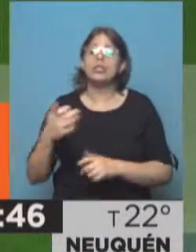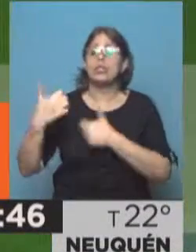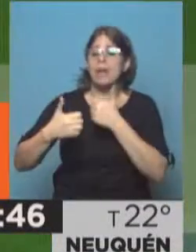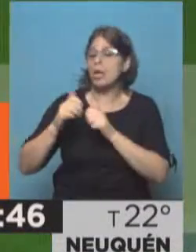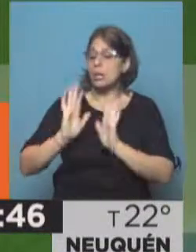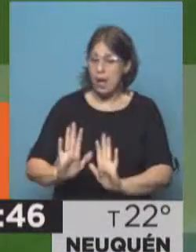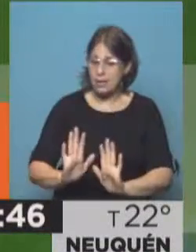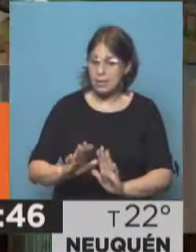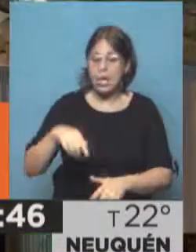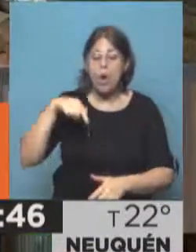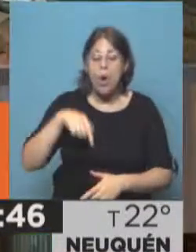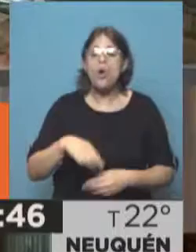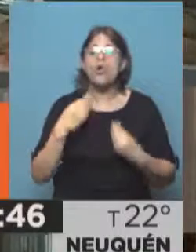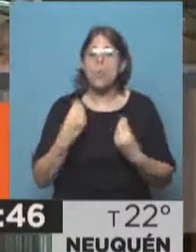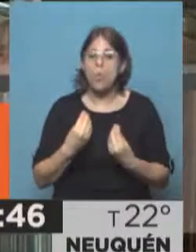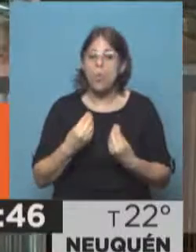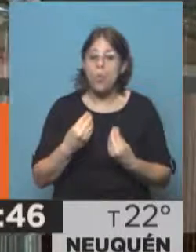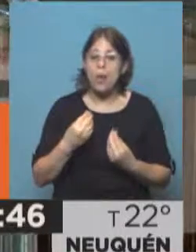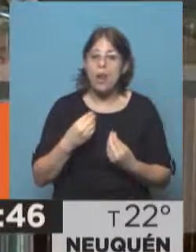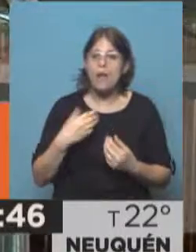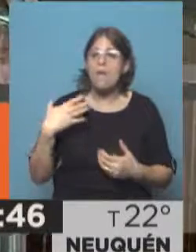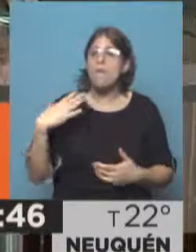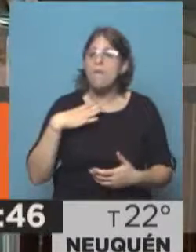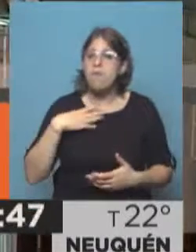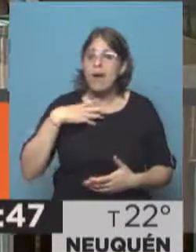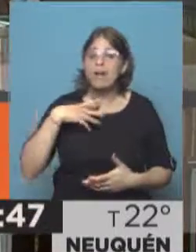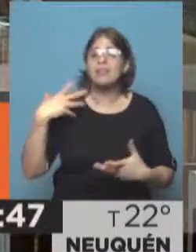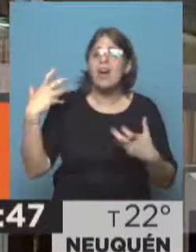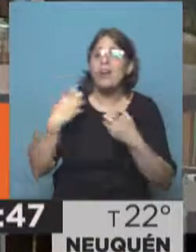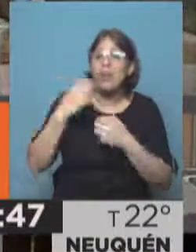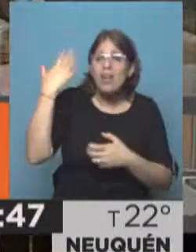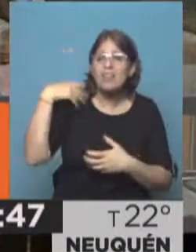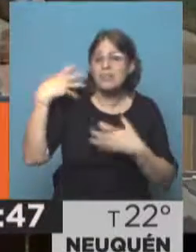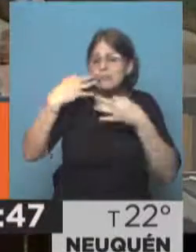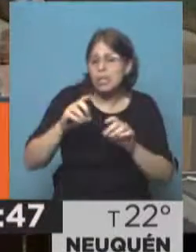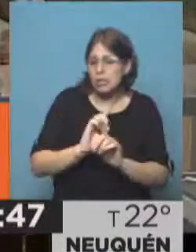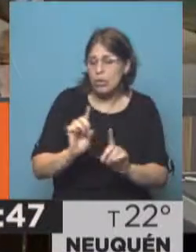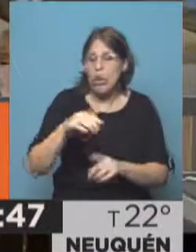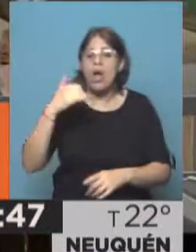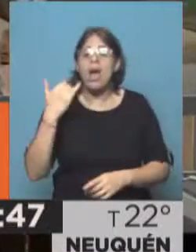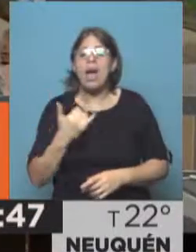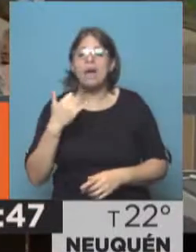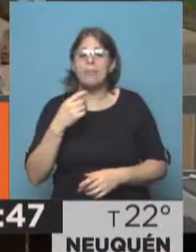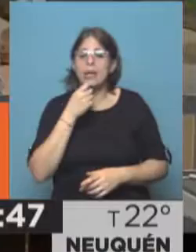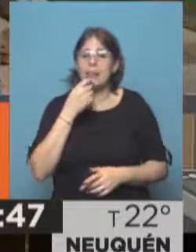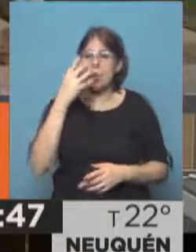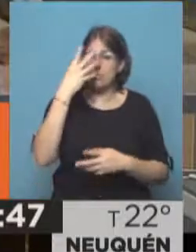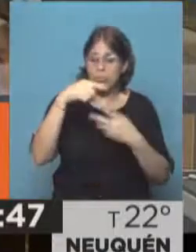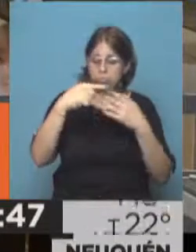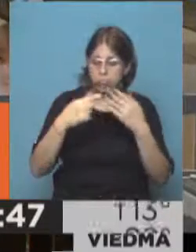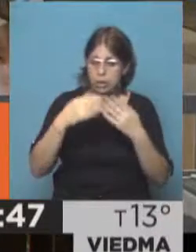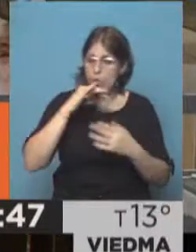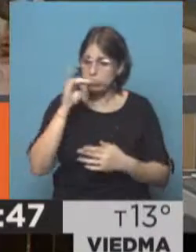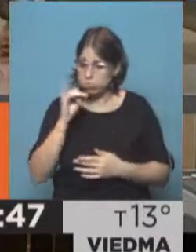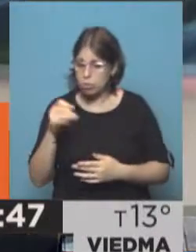forma. Hoy nos encontramos con que no se cumple lo pactado. Ya te digo, son las 4 ítems que yo te nombré recién. Fabián, ¿cómo